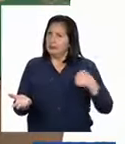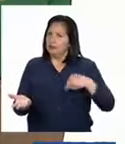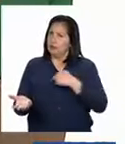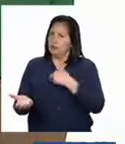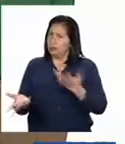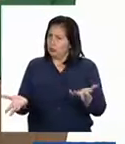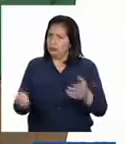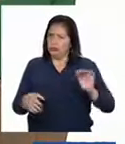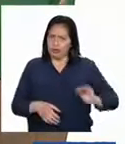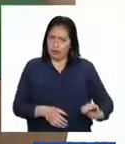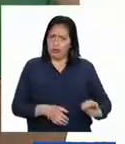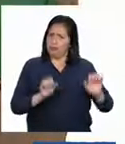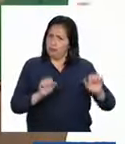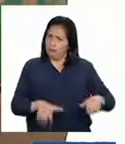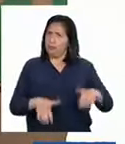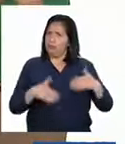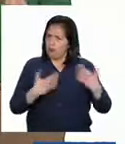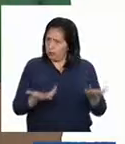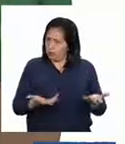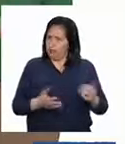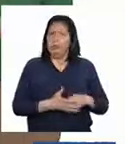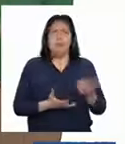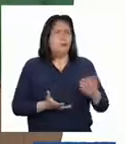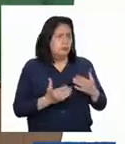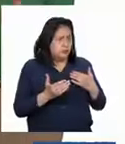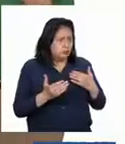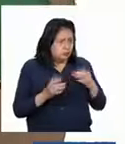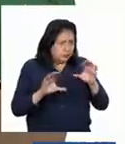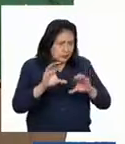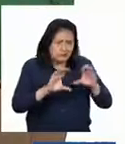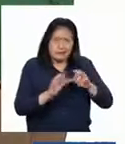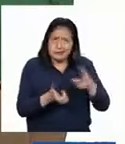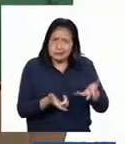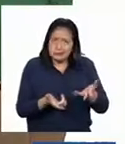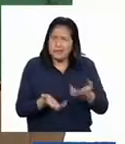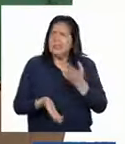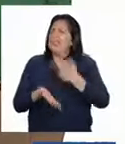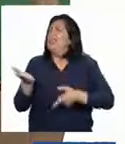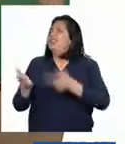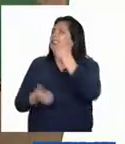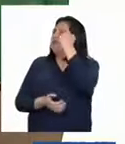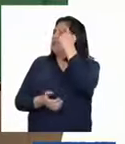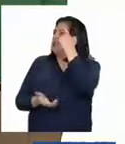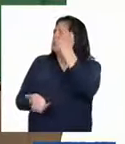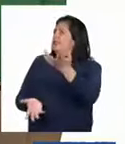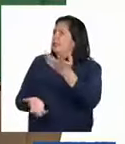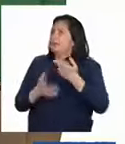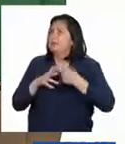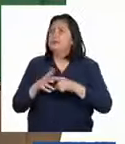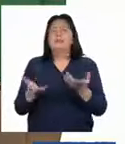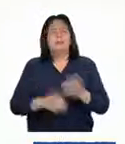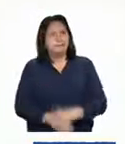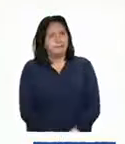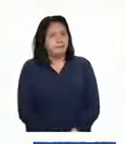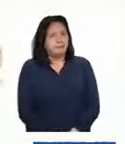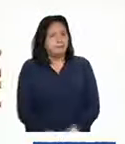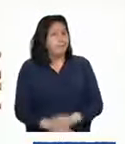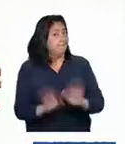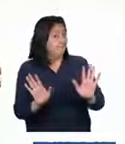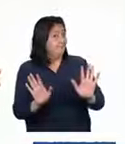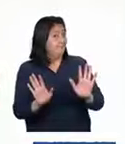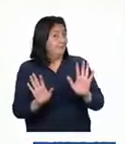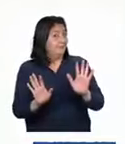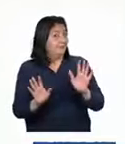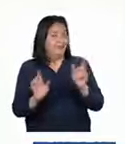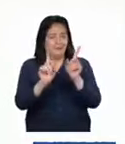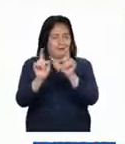nosotros desde niños podremos acercarnos a la ciencia? ¿Qué debemos tener en cuenta para comenzar? Los